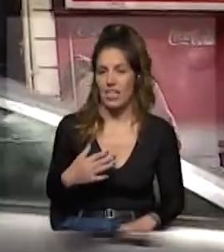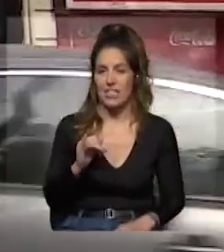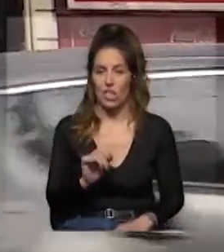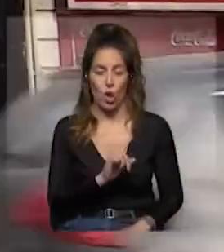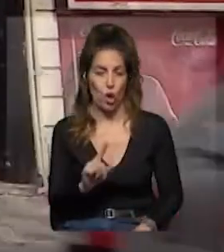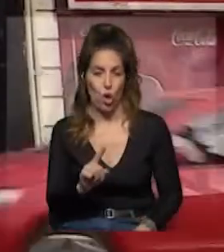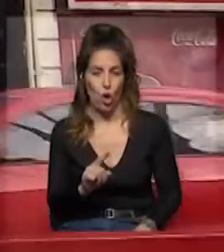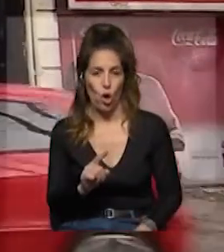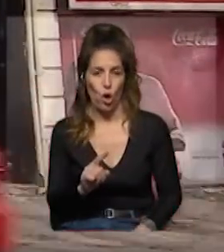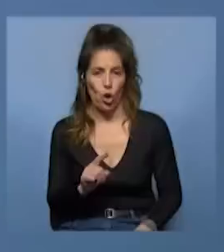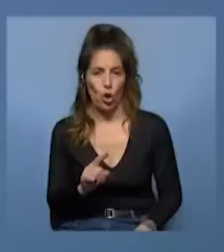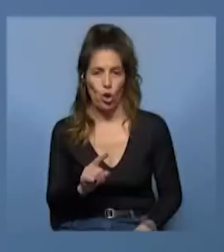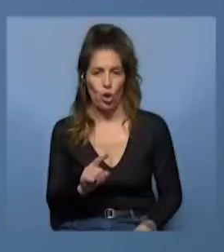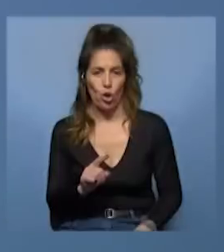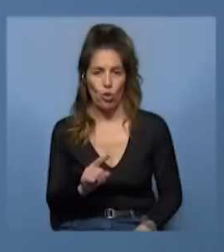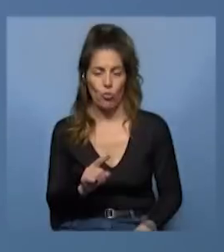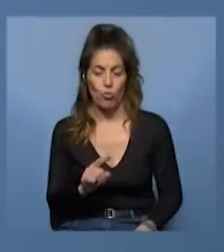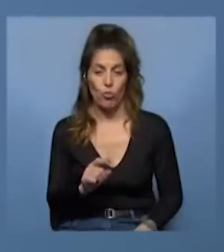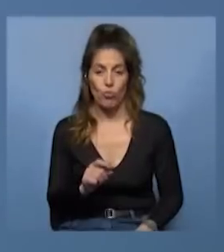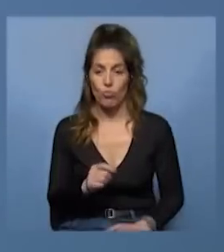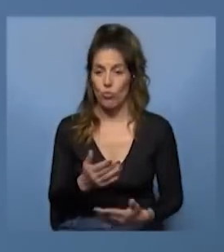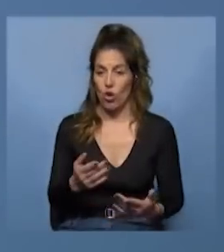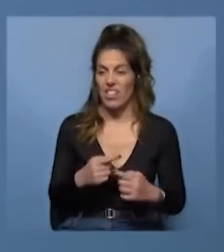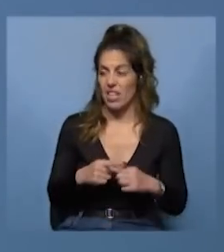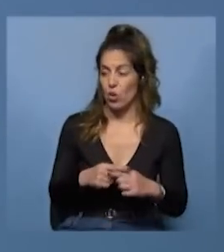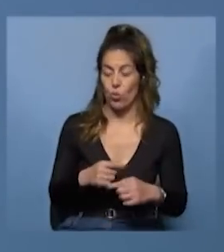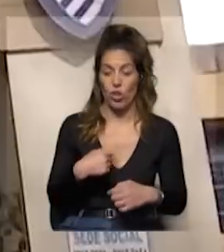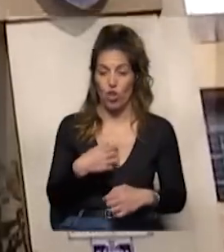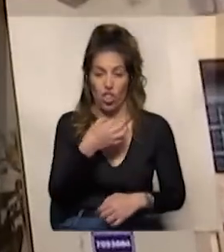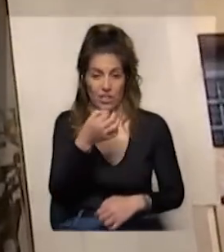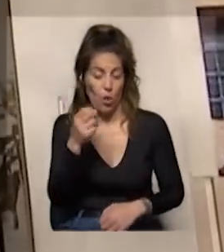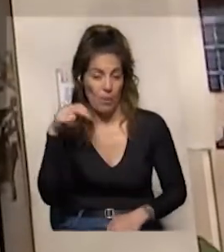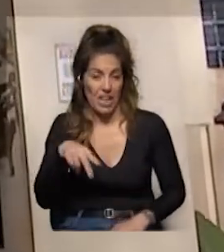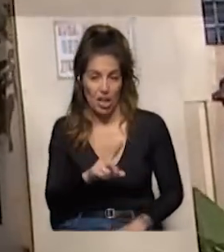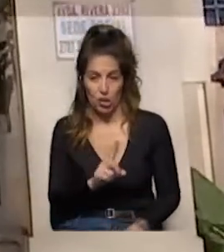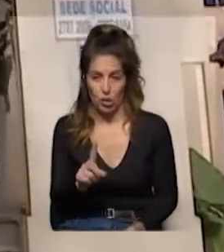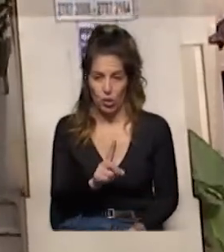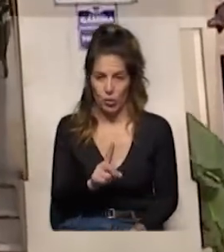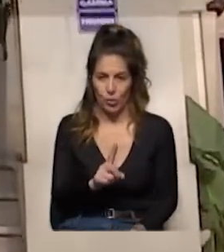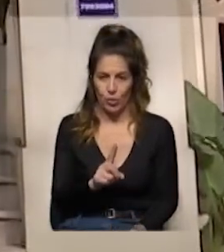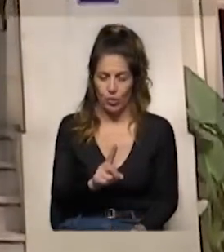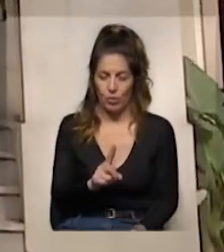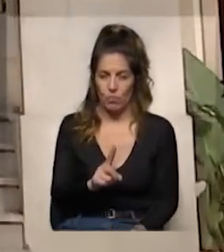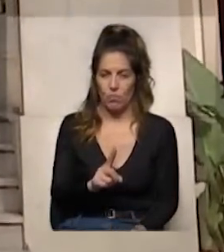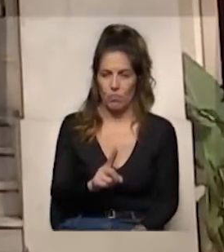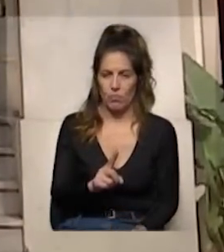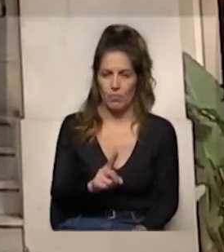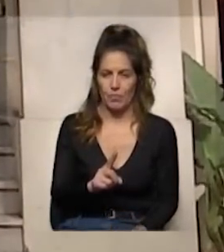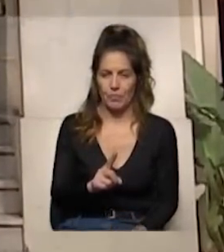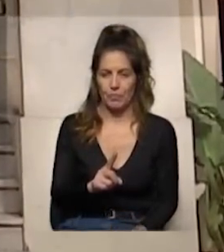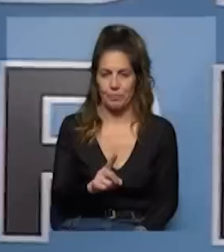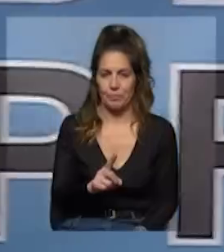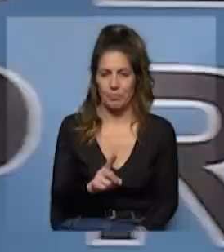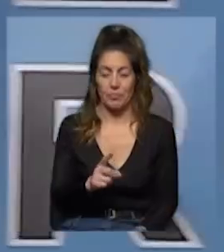Cuáles son las posiciones que se dirimen y manifestarme no así que